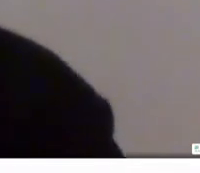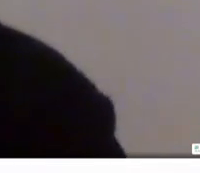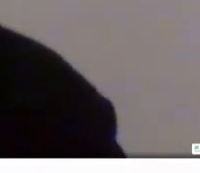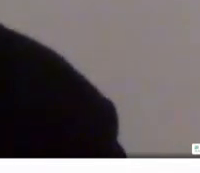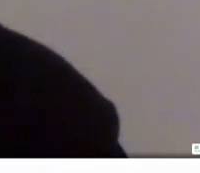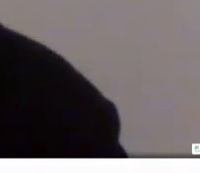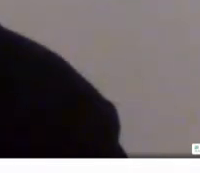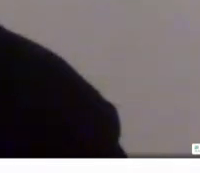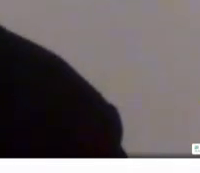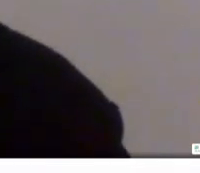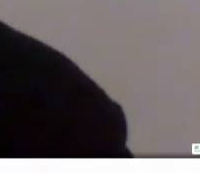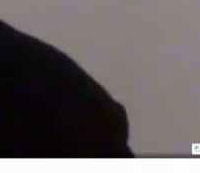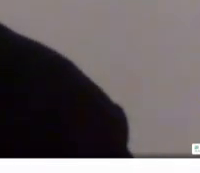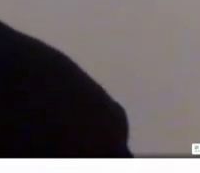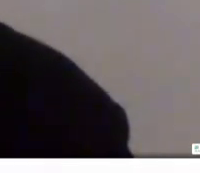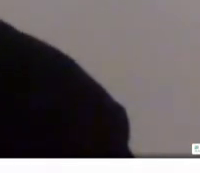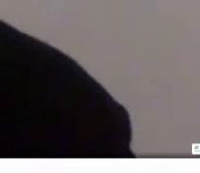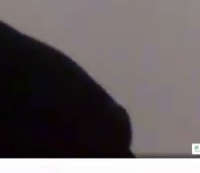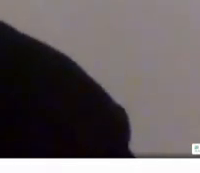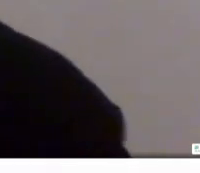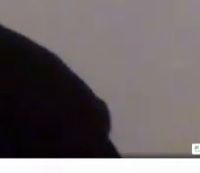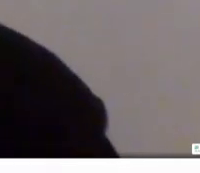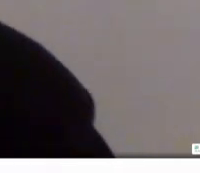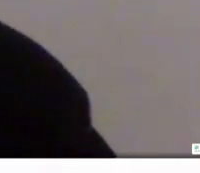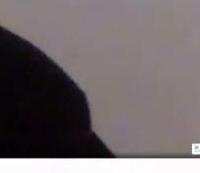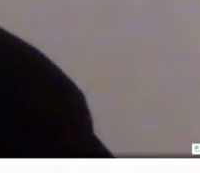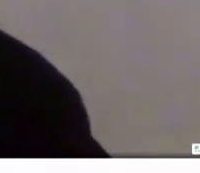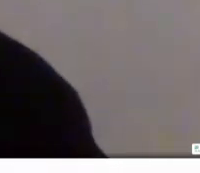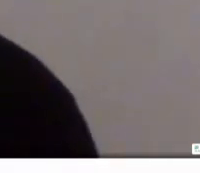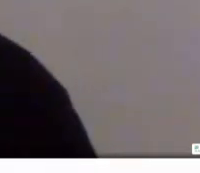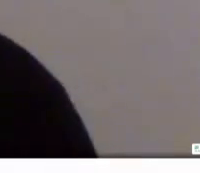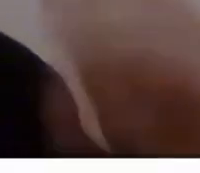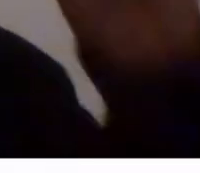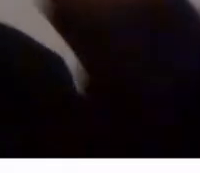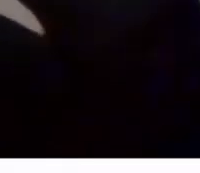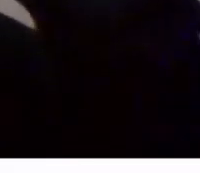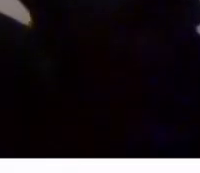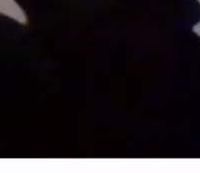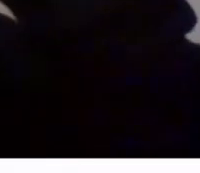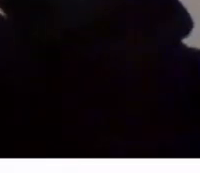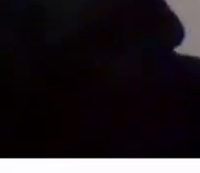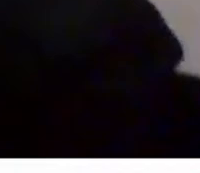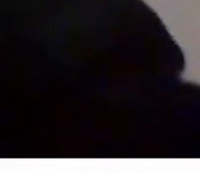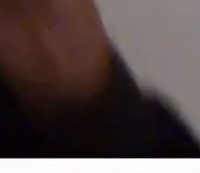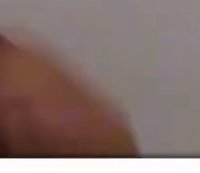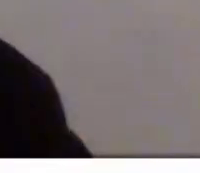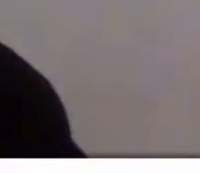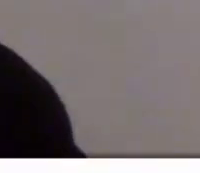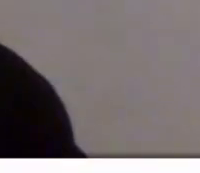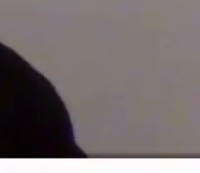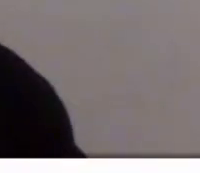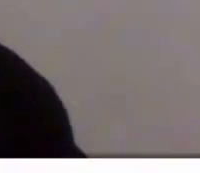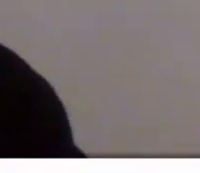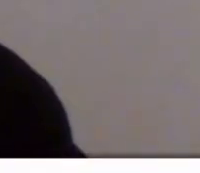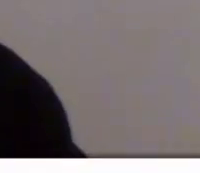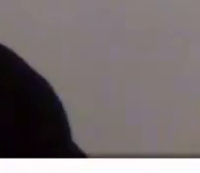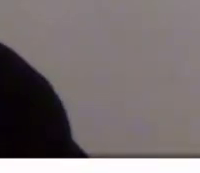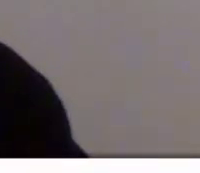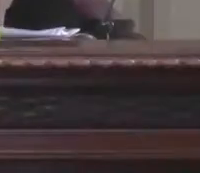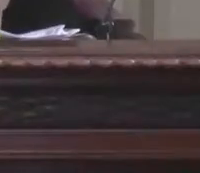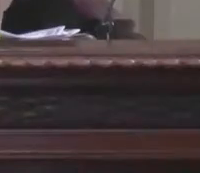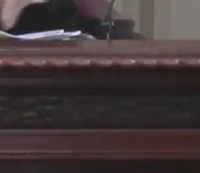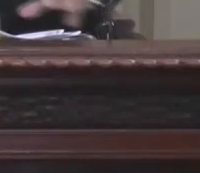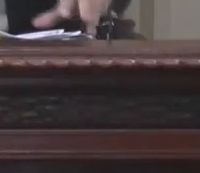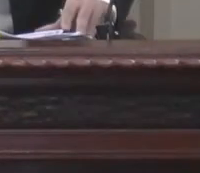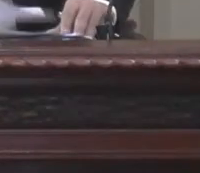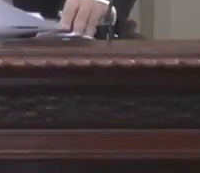de la camiseta de la selección de fútbol. Muchas gracias, señor presidente. Gracias, diputado del Frade. Diputada